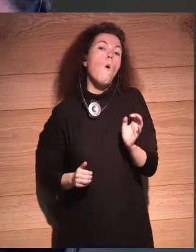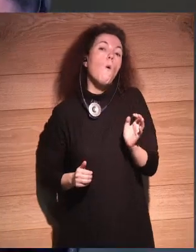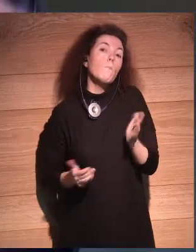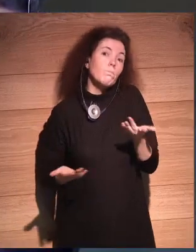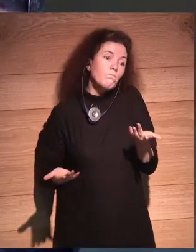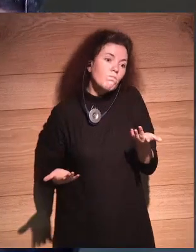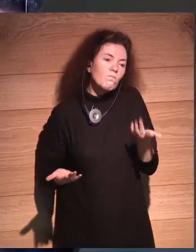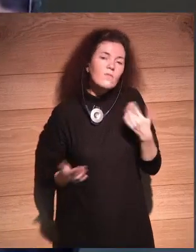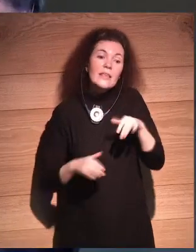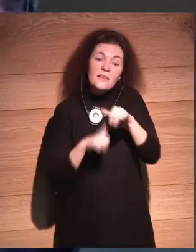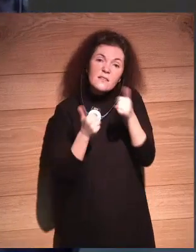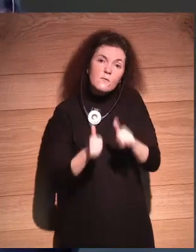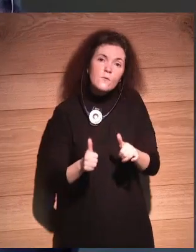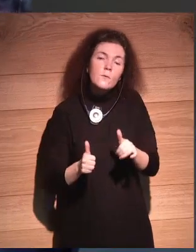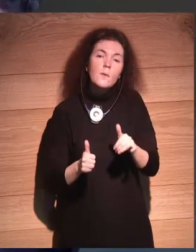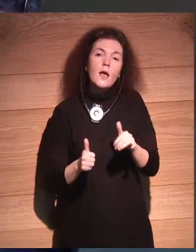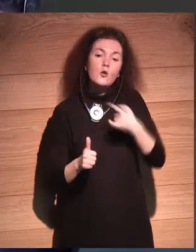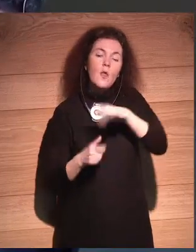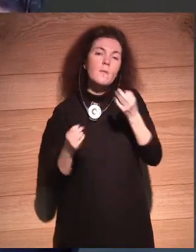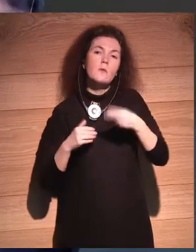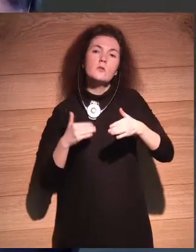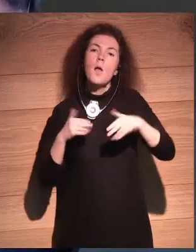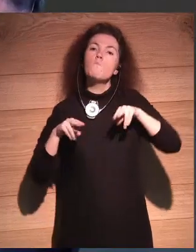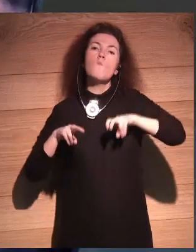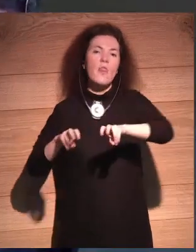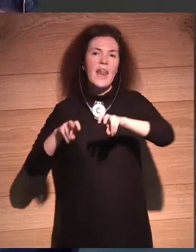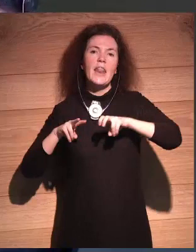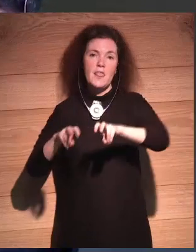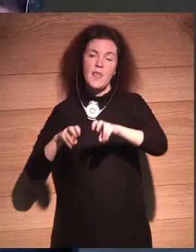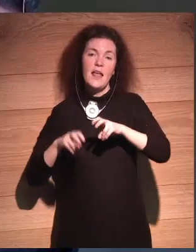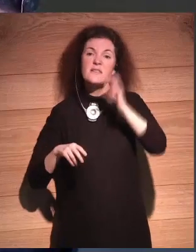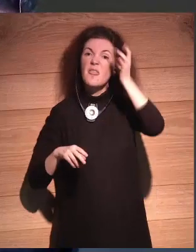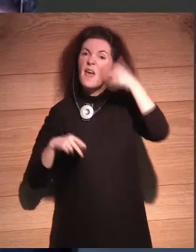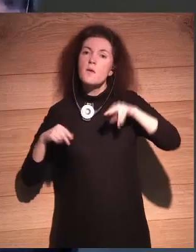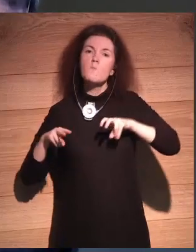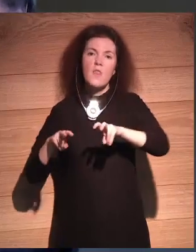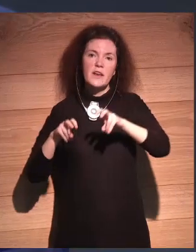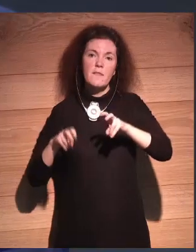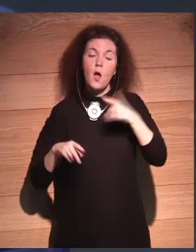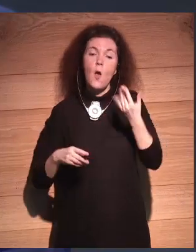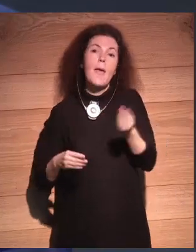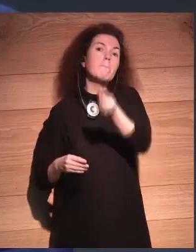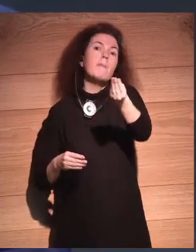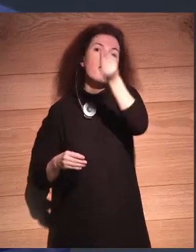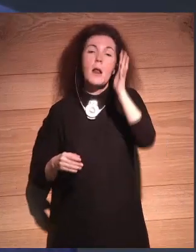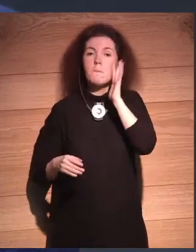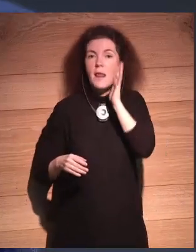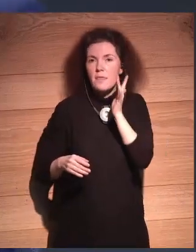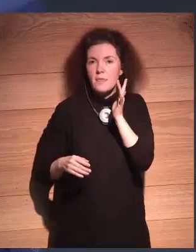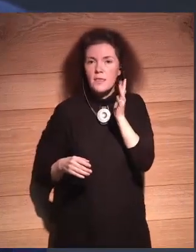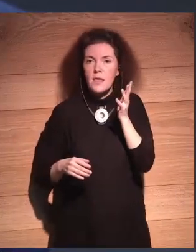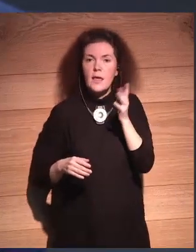Y de esta forma tenemos que modernizarnos. Es esta idea de modernizarse, o de mejorarse, por así decirlo,